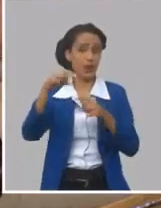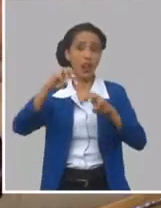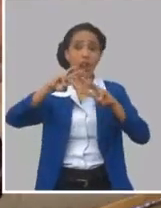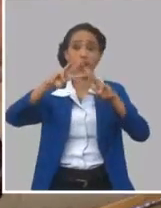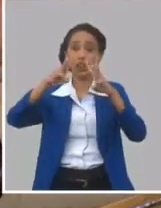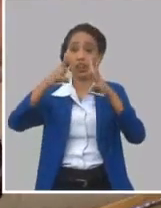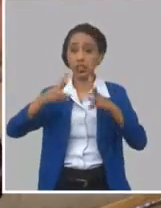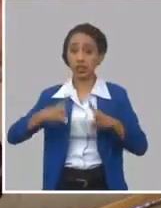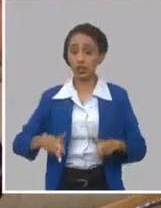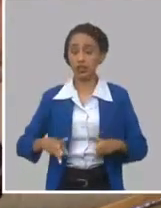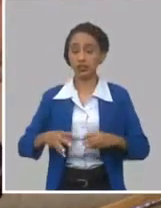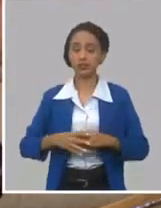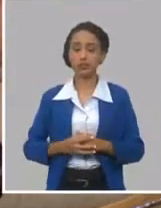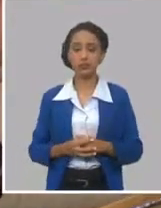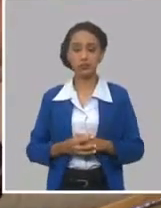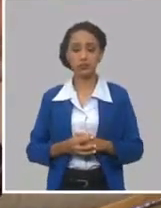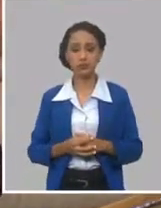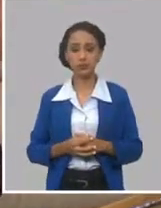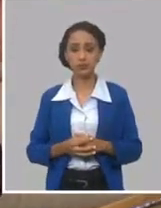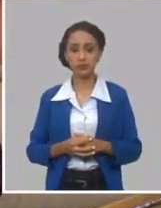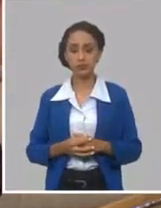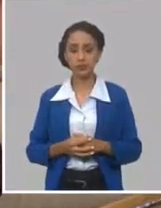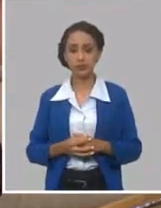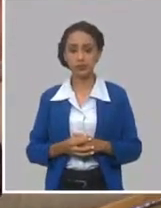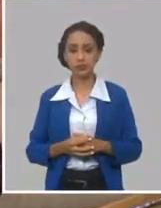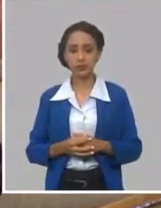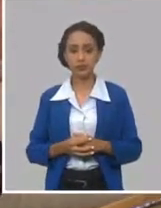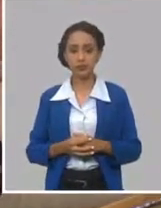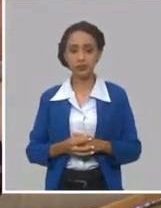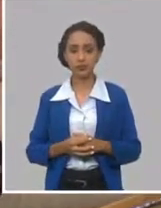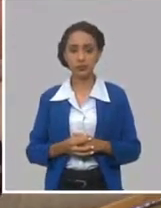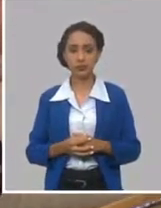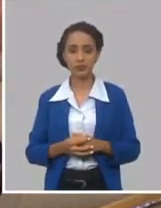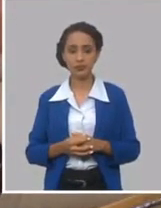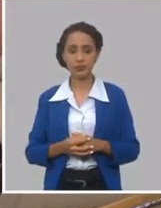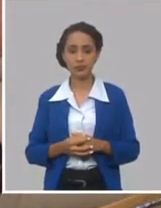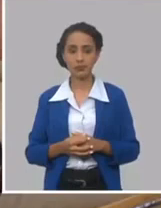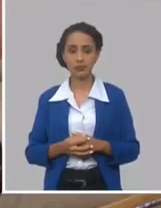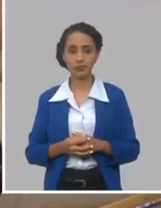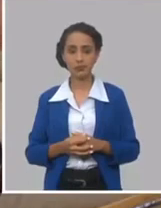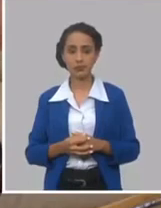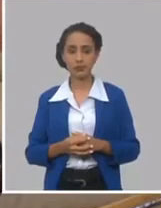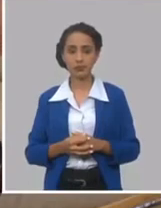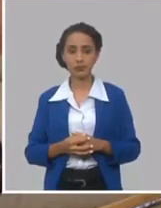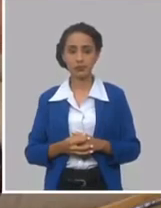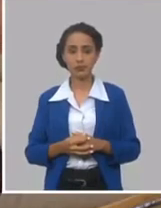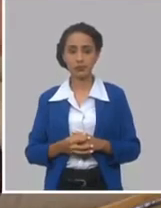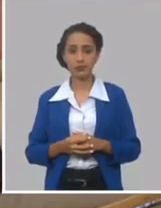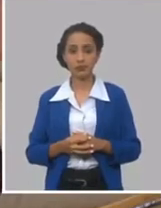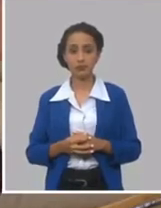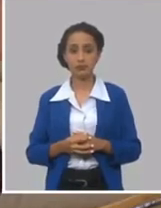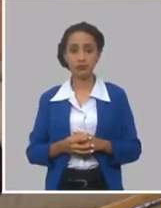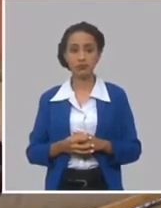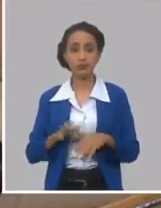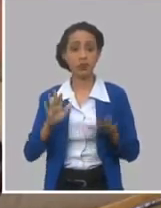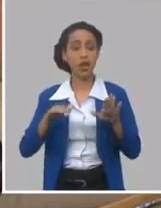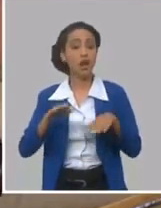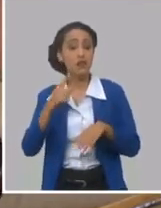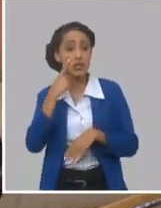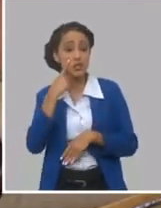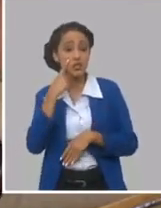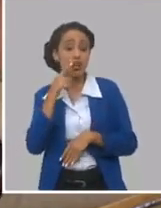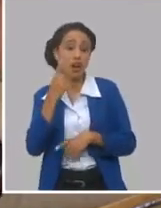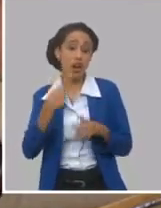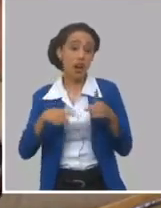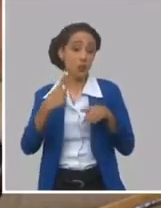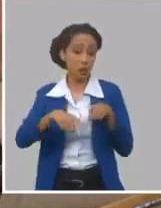sociales, porque estamos hablando de que no hay filtros a veces para la credibilidad de la información que se da, y se